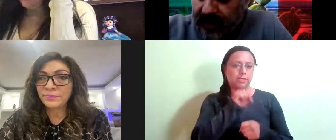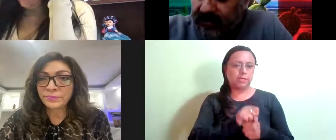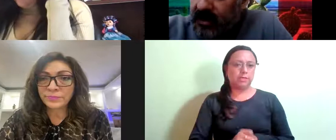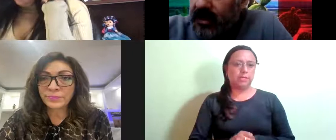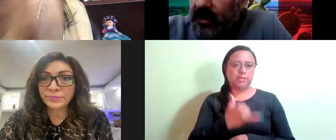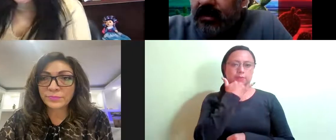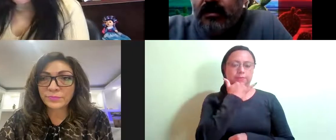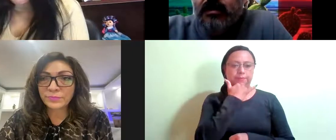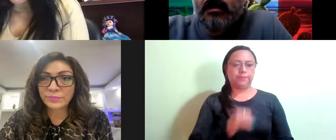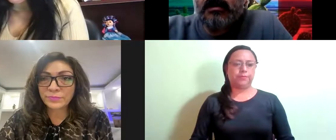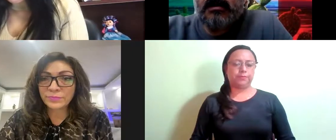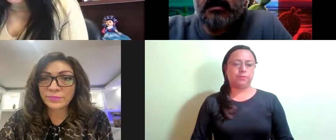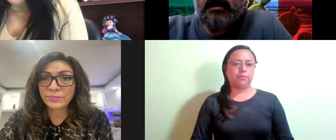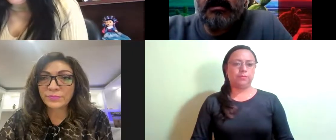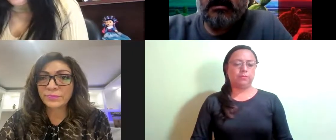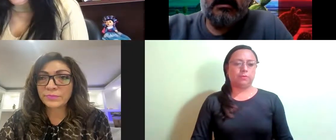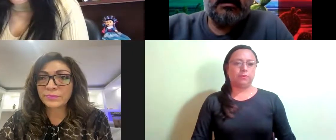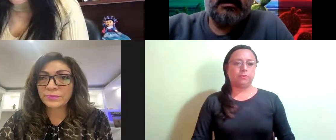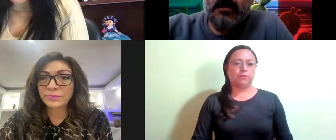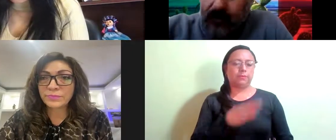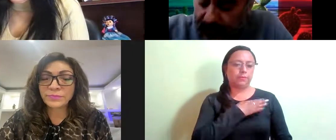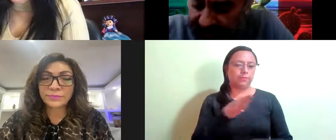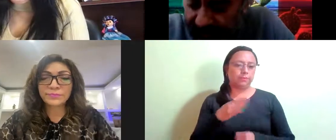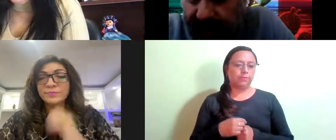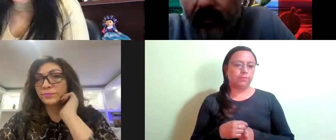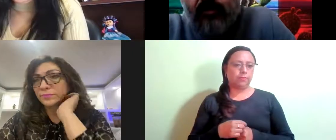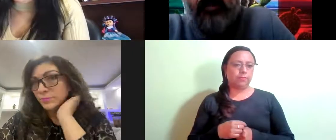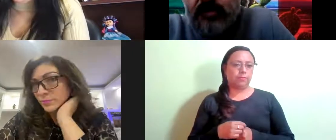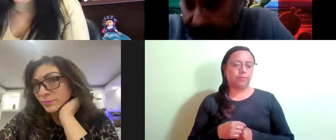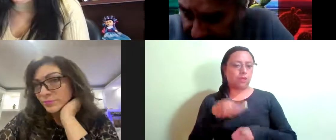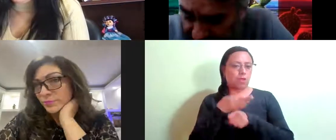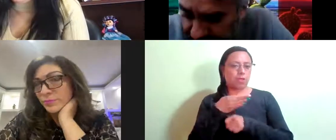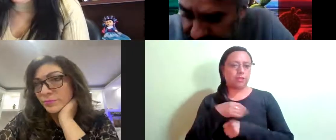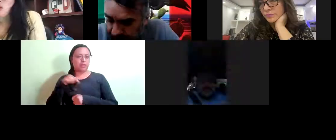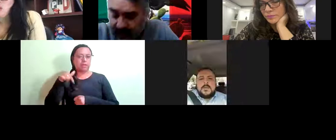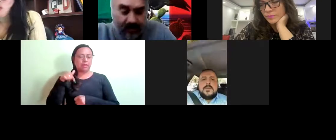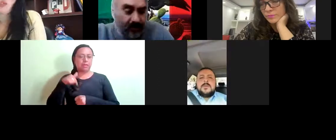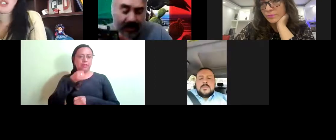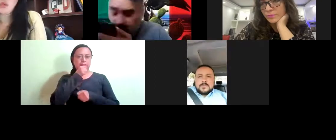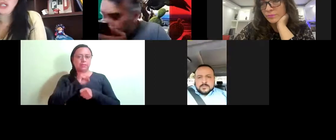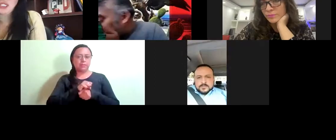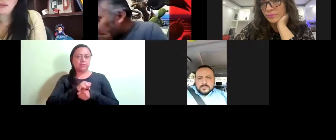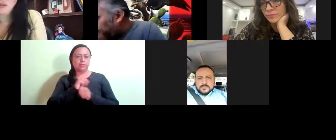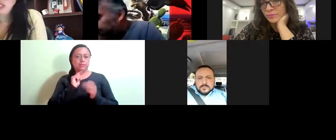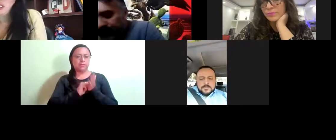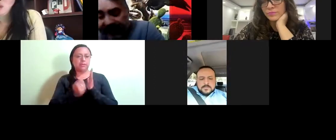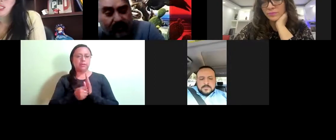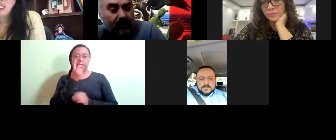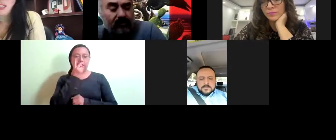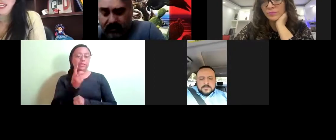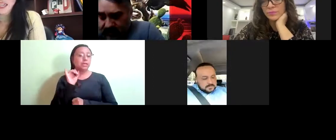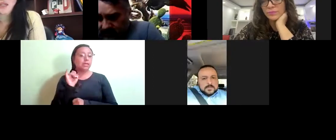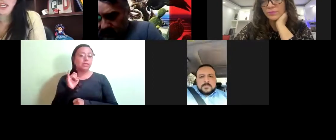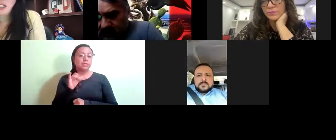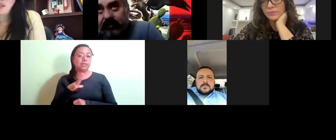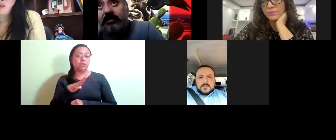perdón. Este, bueno, yo creo que, eh, me comenta aquí mi secretario técnico que sí hubo reuniones por WhatsApp con sus asesores,